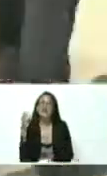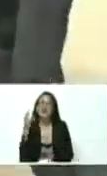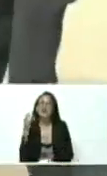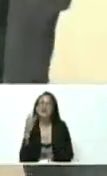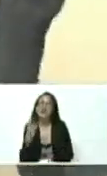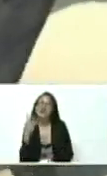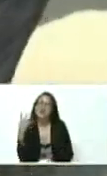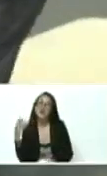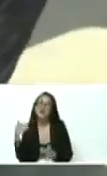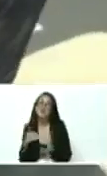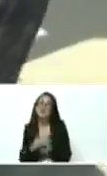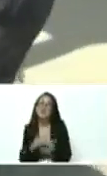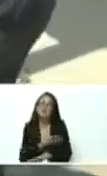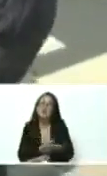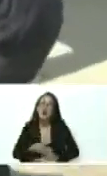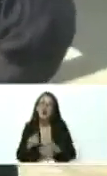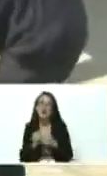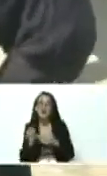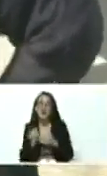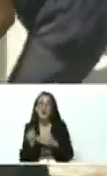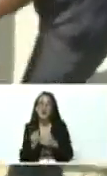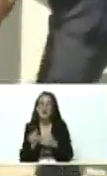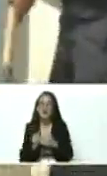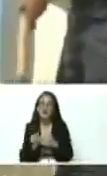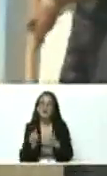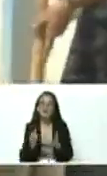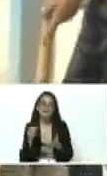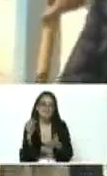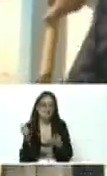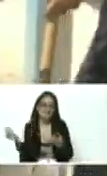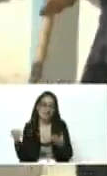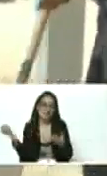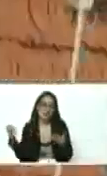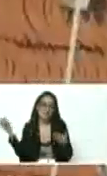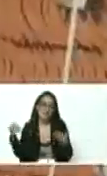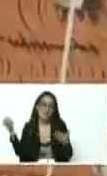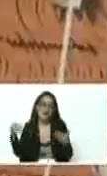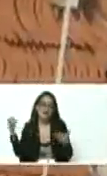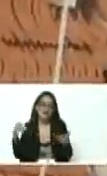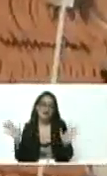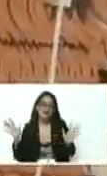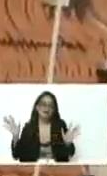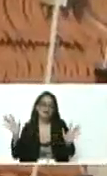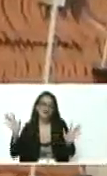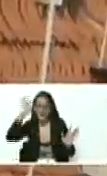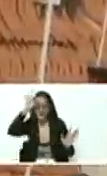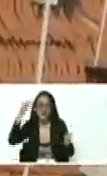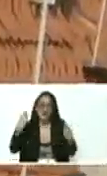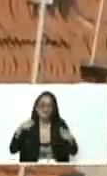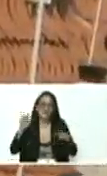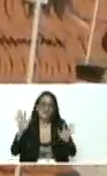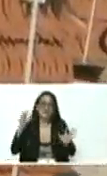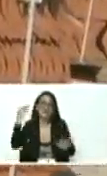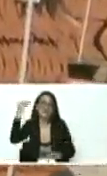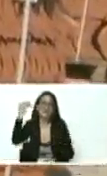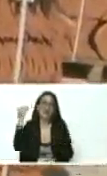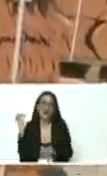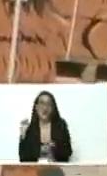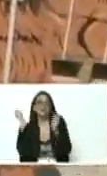334 mil millones de dólares, no sé qué, no sé qué, no sé qué, no sé qué, yo no sé, pues estoy tratando de traducirlo a esta